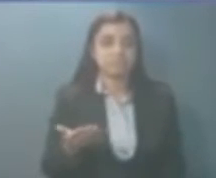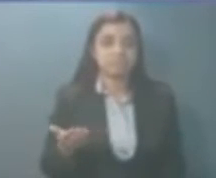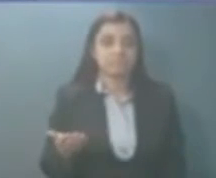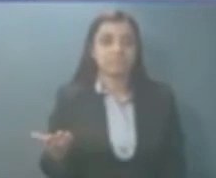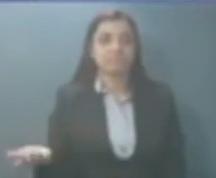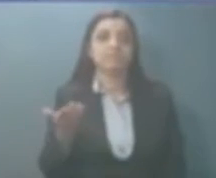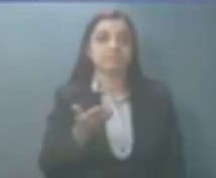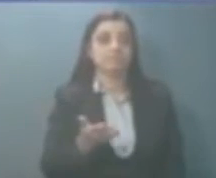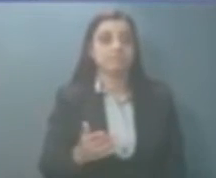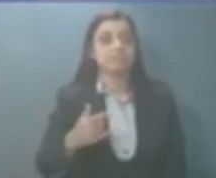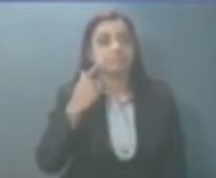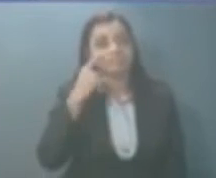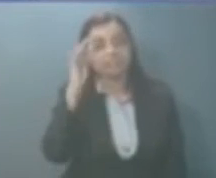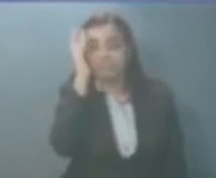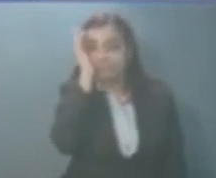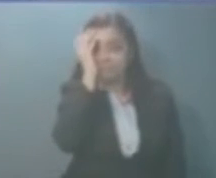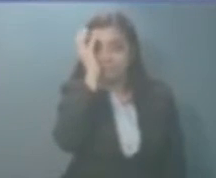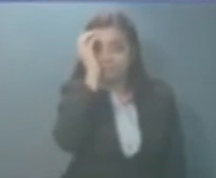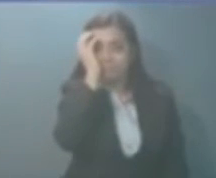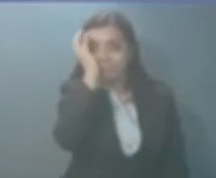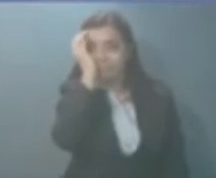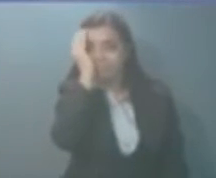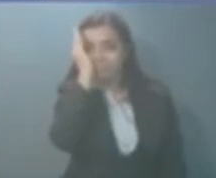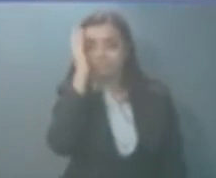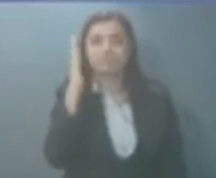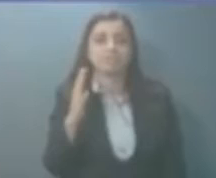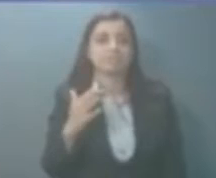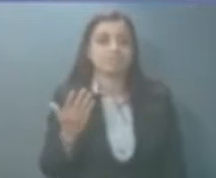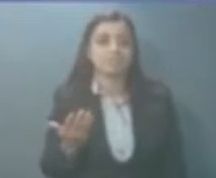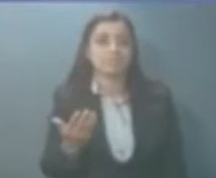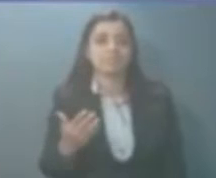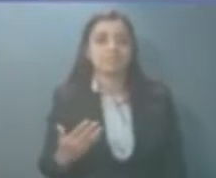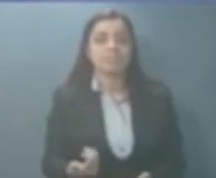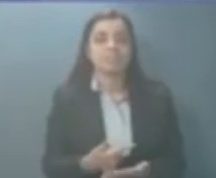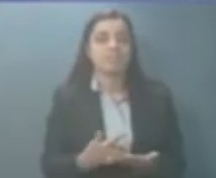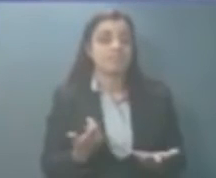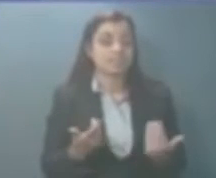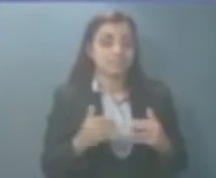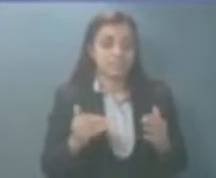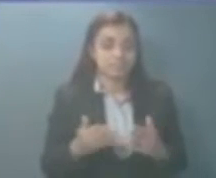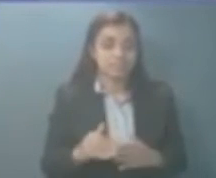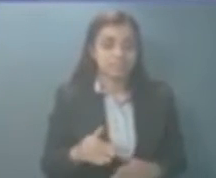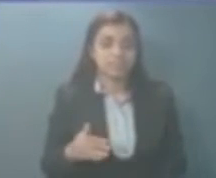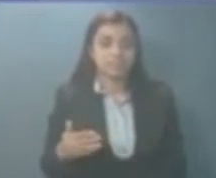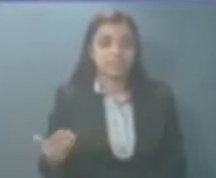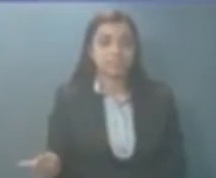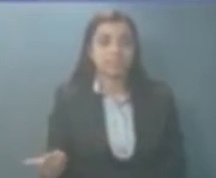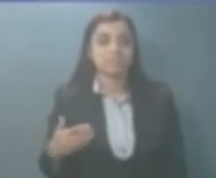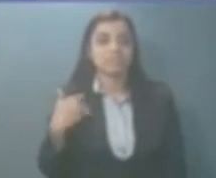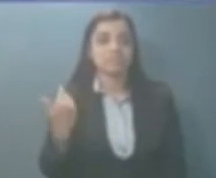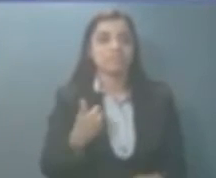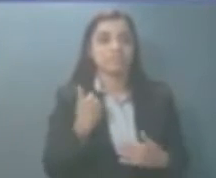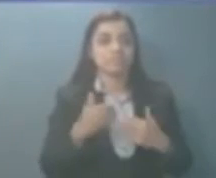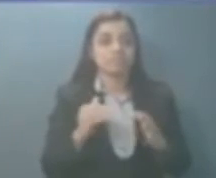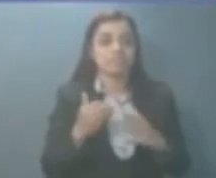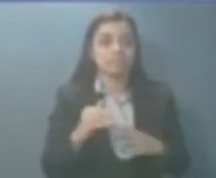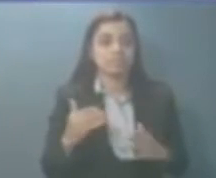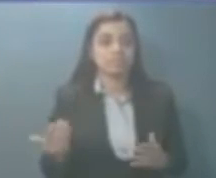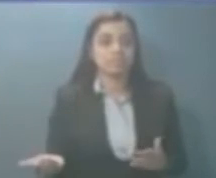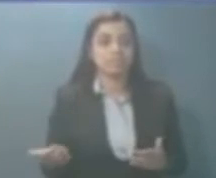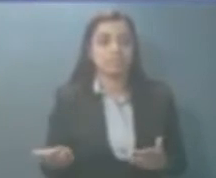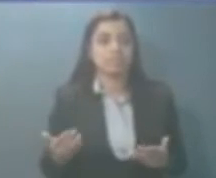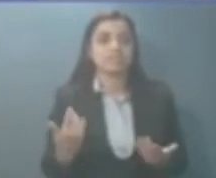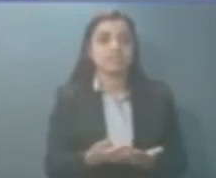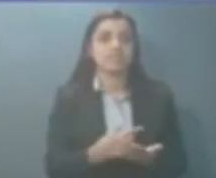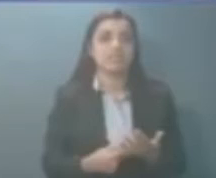porque hubo una preocupación en el sentido que habían diputados, diputadas o algunas propuestas que